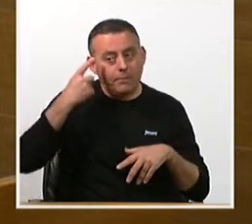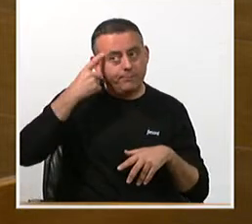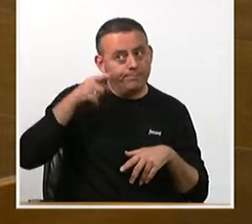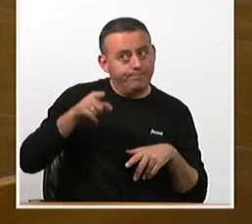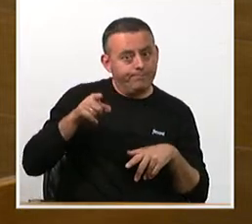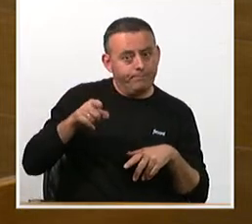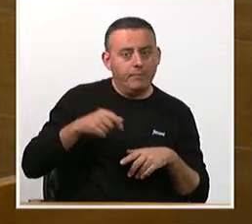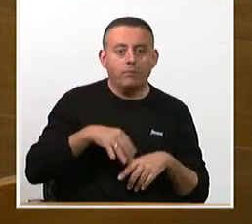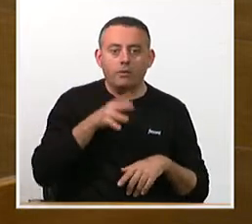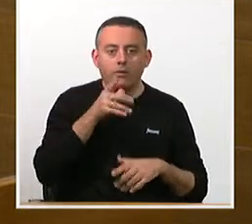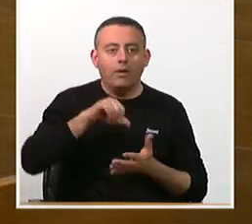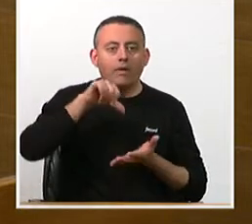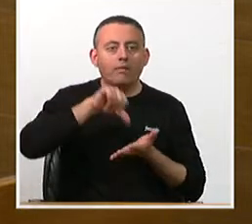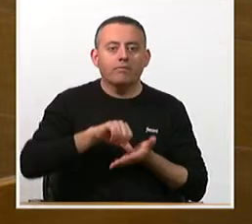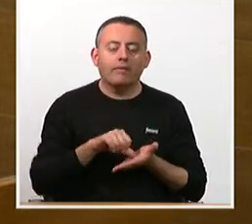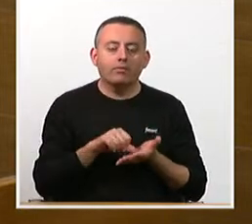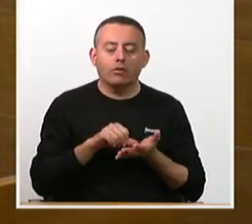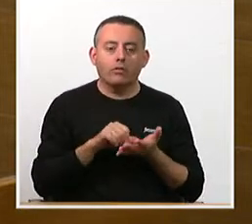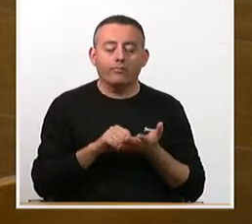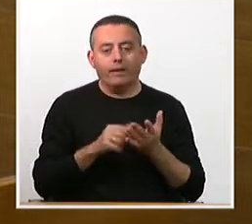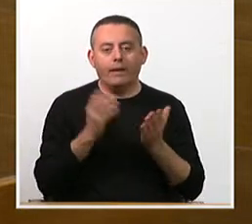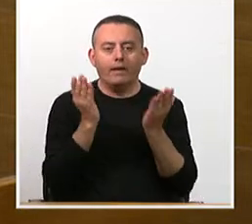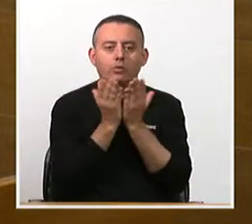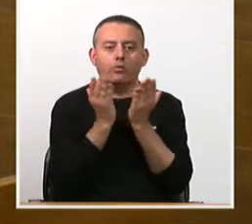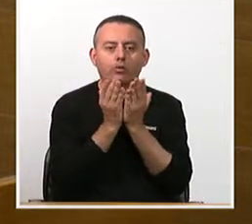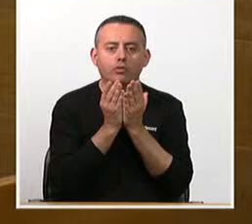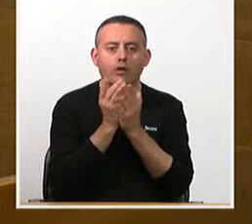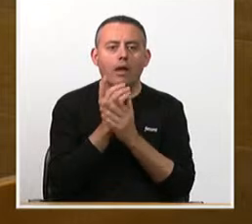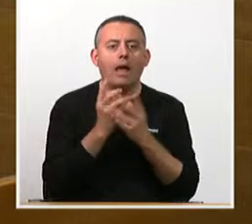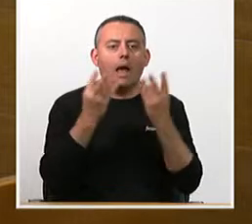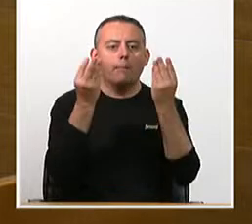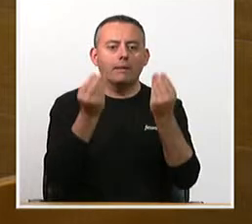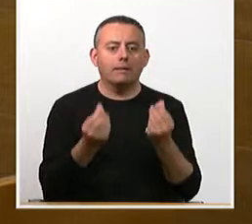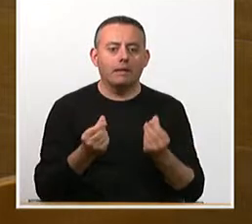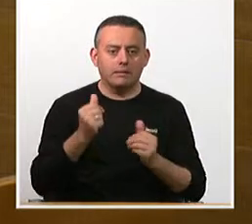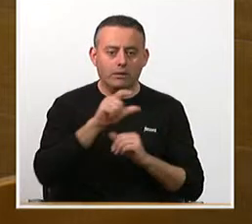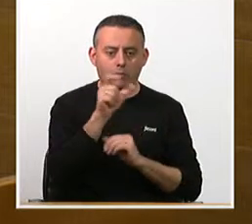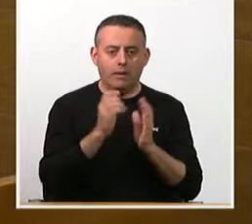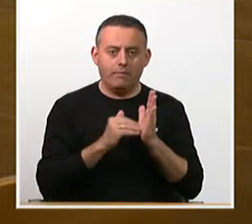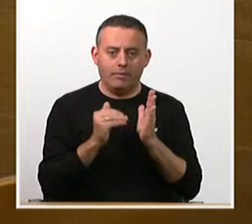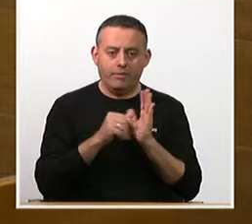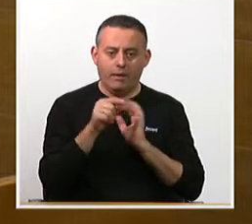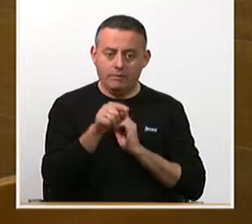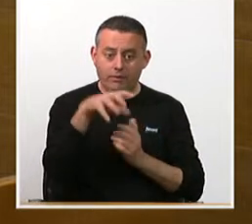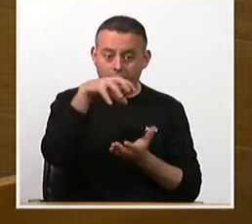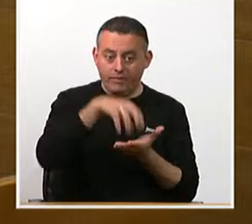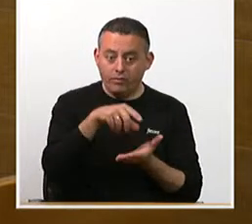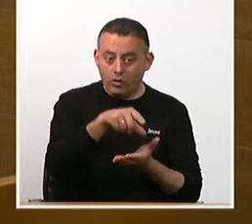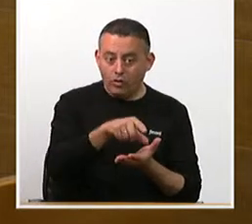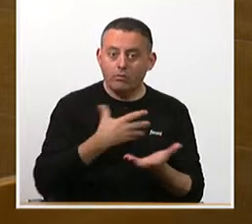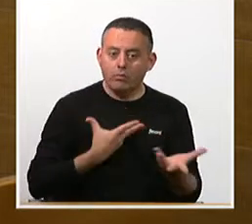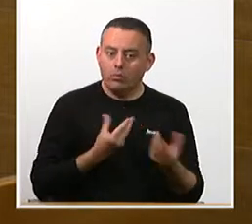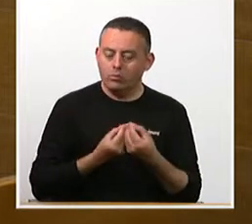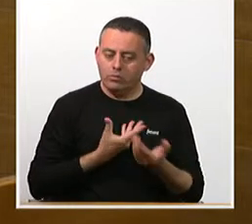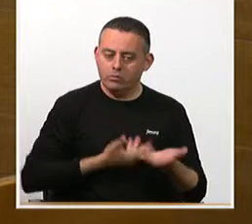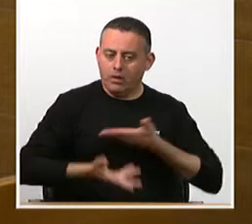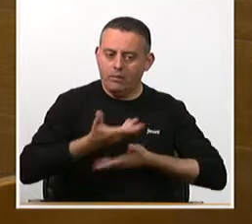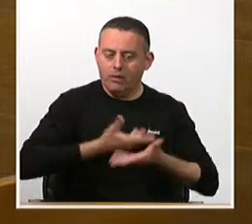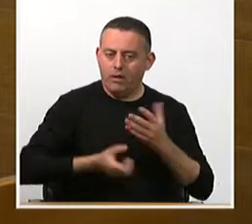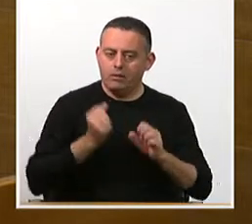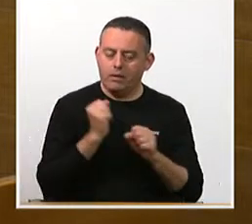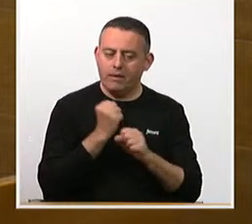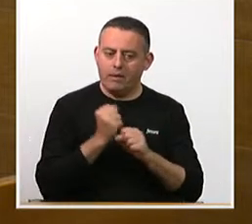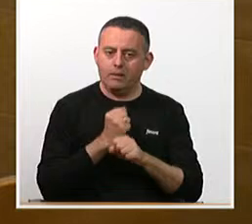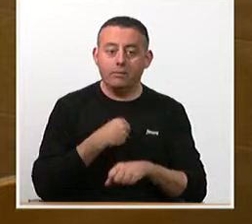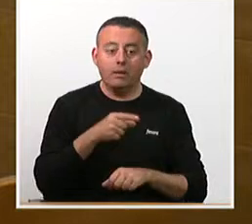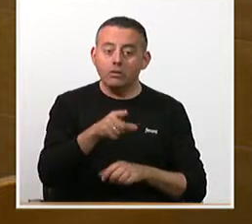centro de estudios ambientales de la comunidad valenciana en este sentido Por cierto un centro líder en estudios ambientales